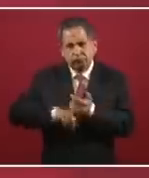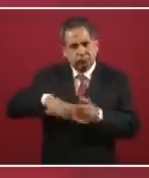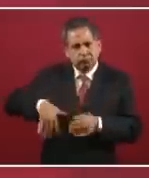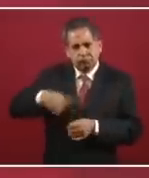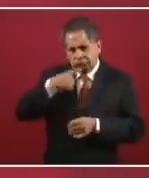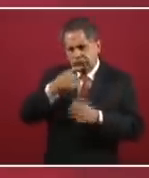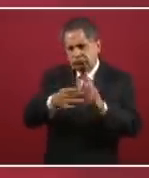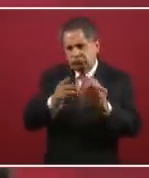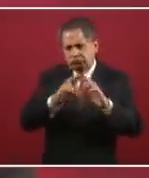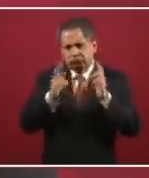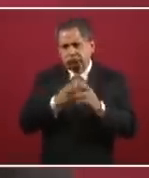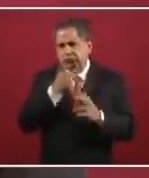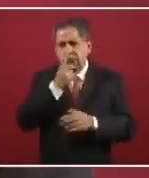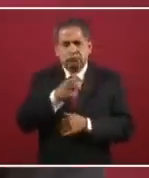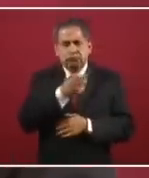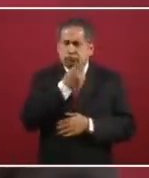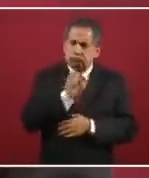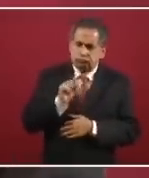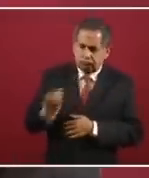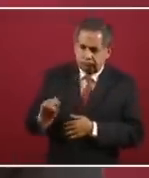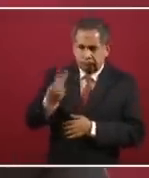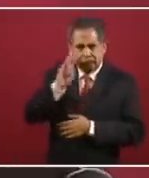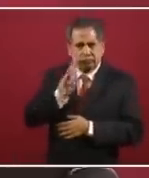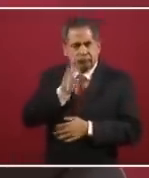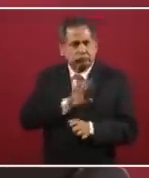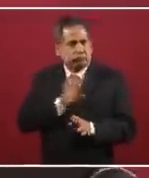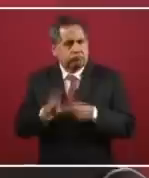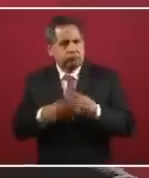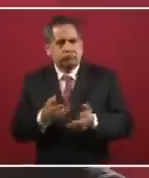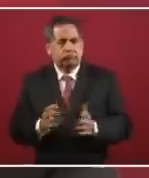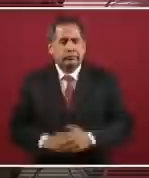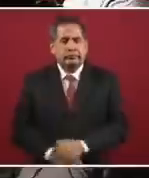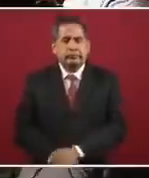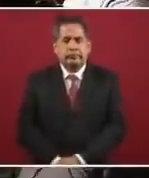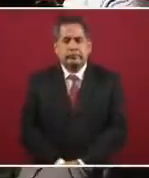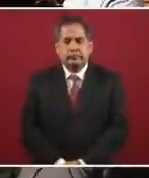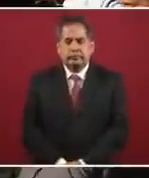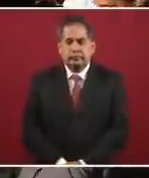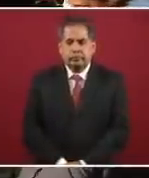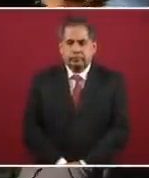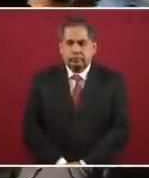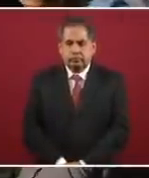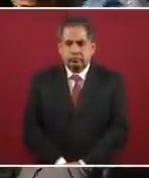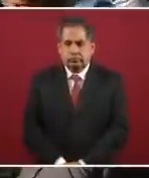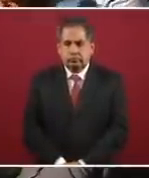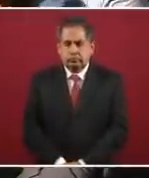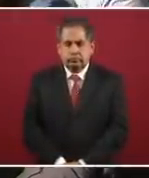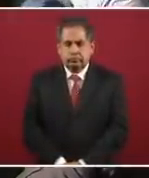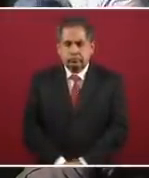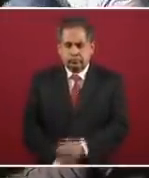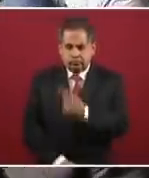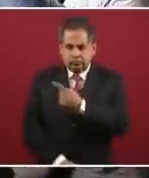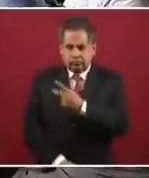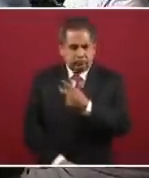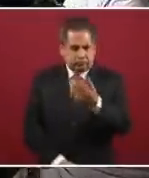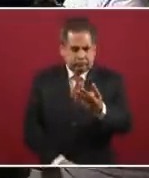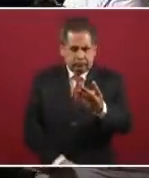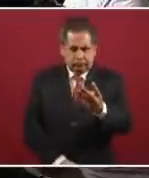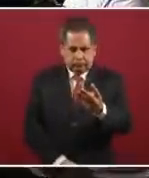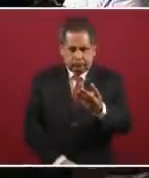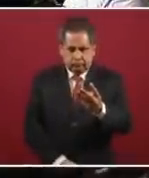planteamos en la reunión. Y dijeron que sí, vamos a ver ahora que lo cumplan. Dijimos otras tres, ¿no?